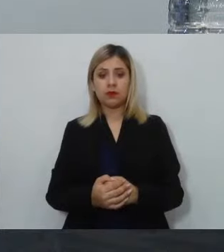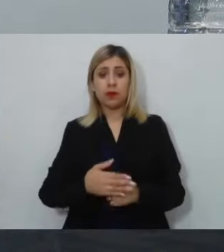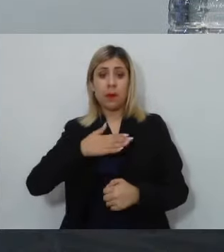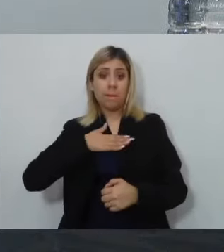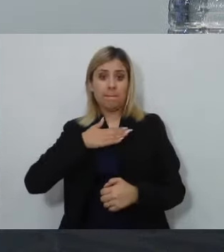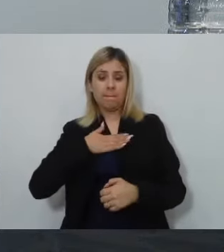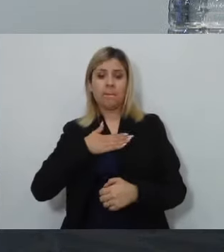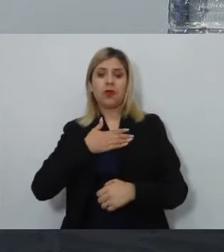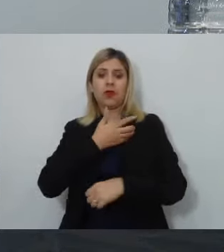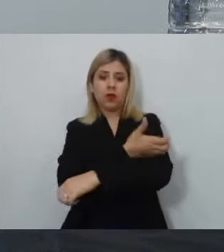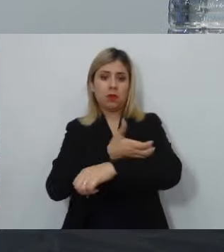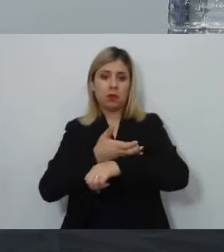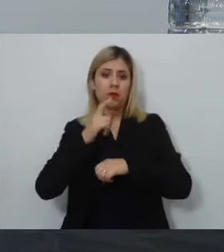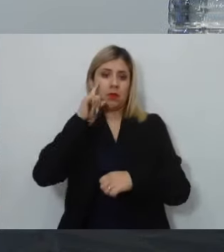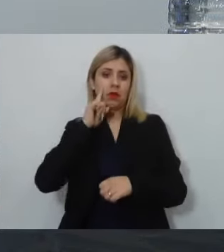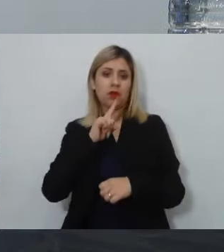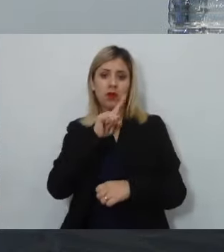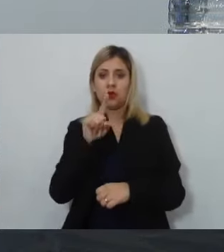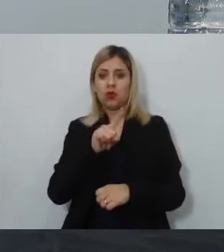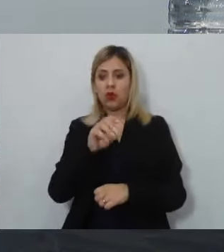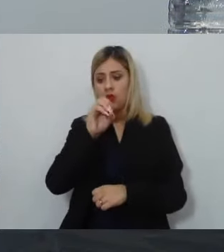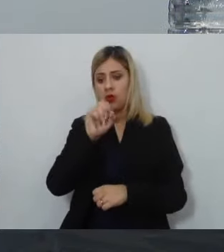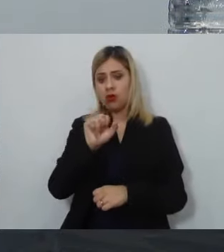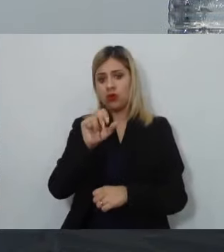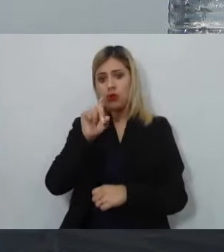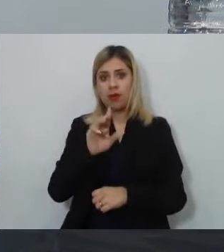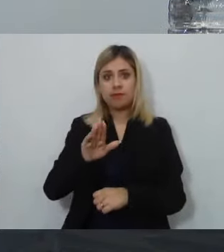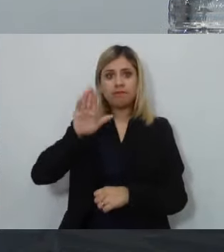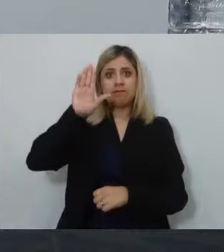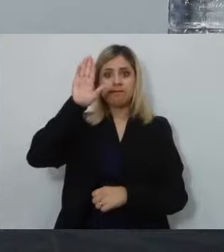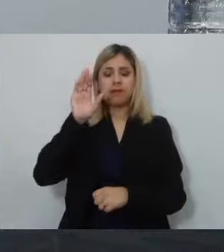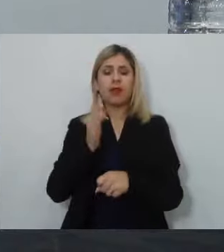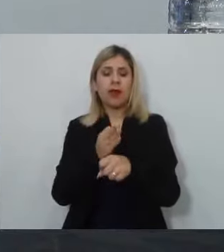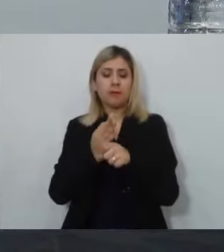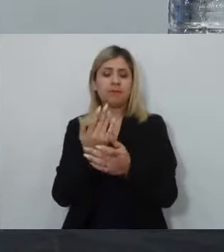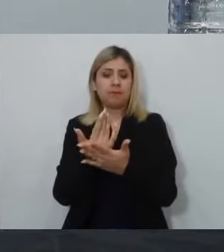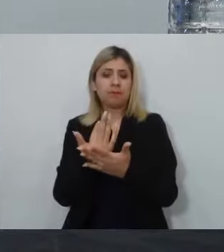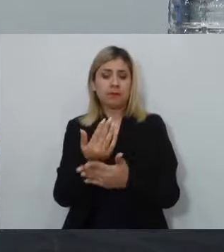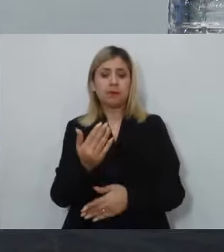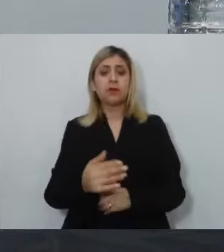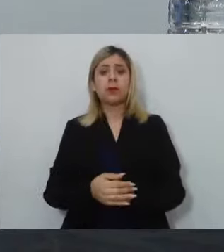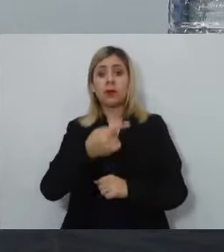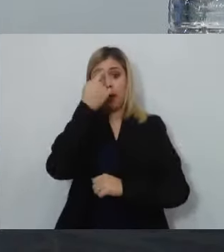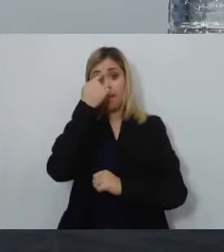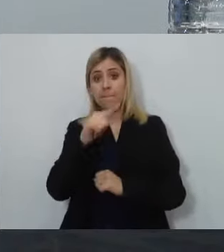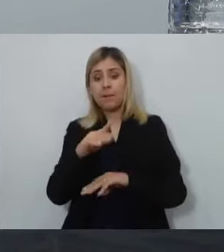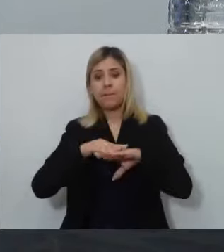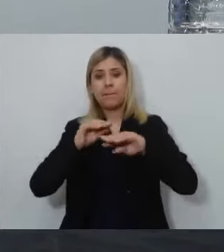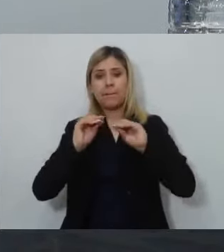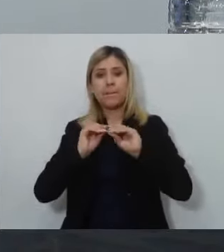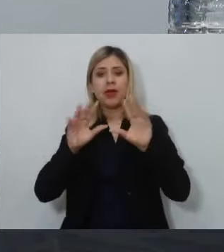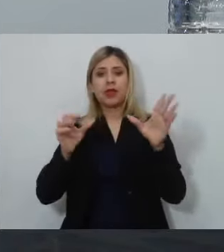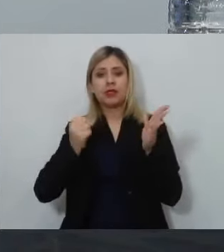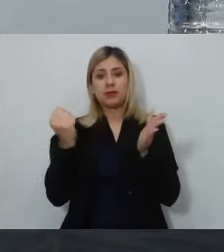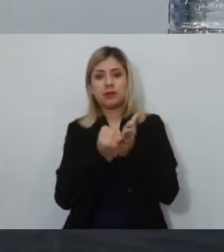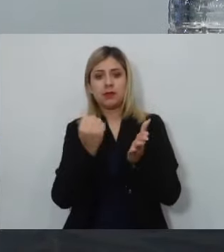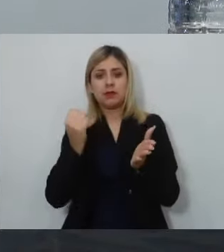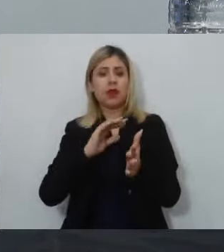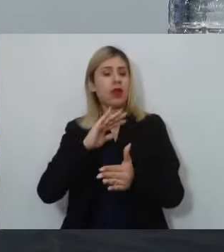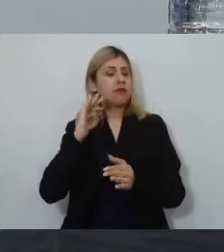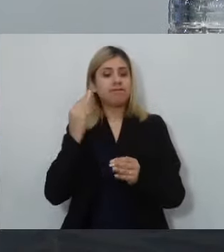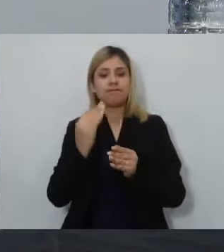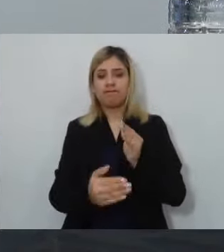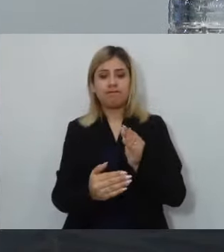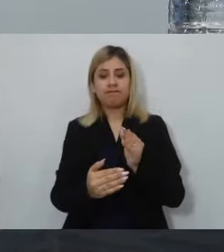partir de la notificación del asunto por lo cual no podríamos proceder en los términos que usted propone pero yo reitero